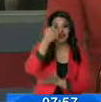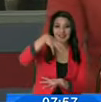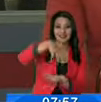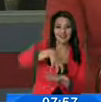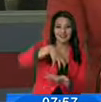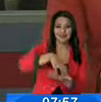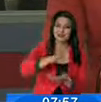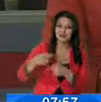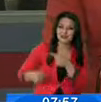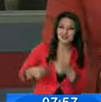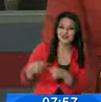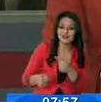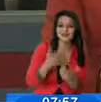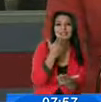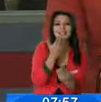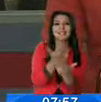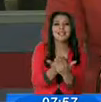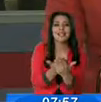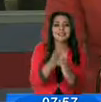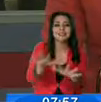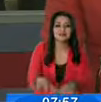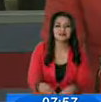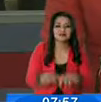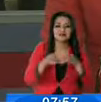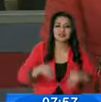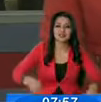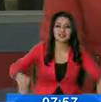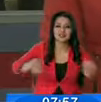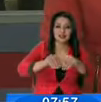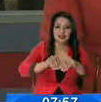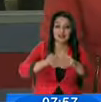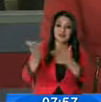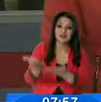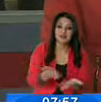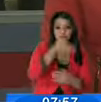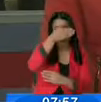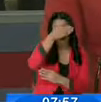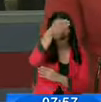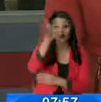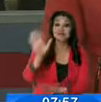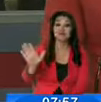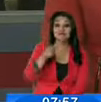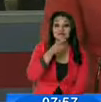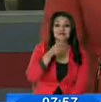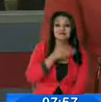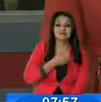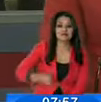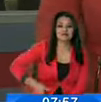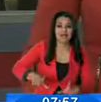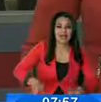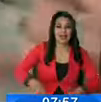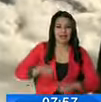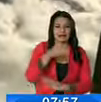en agradecimiento a las bondades que les da la Pachamama. El evento cultural asistió el presidente Lenín Moreno.